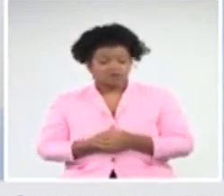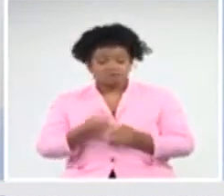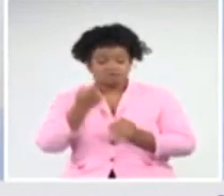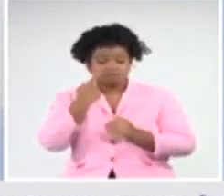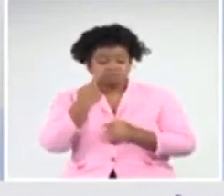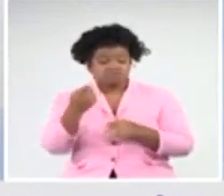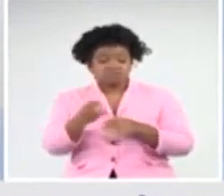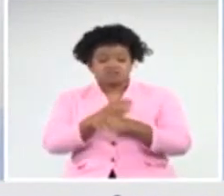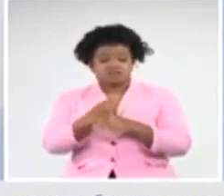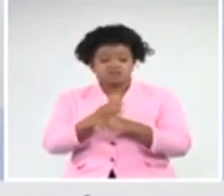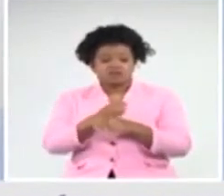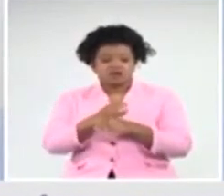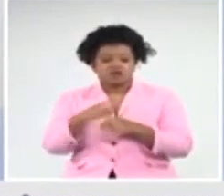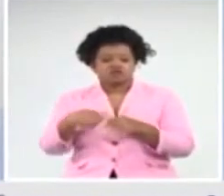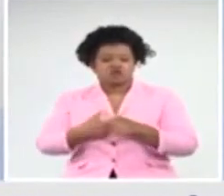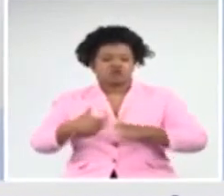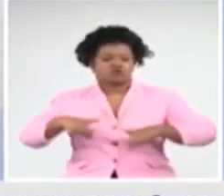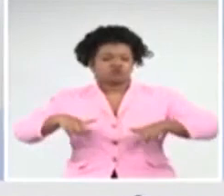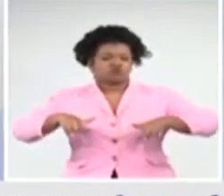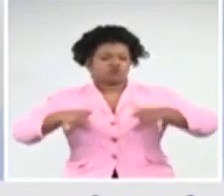no estamos cumpliendo con